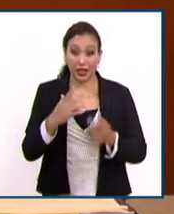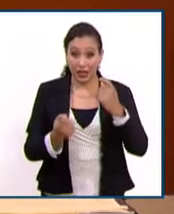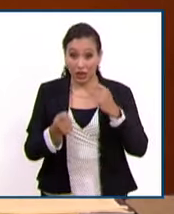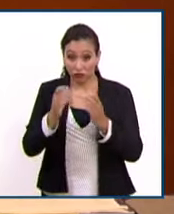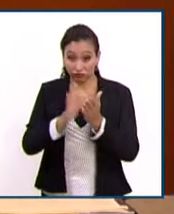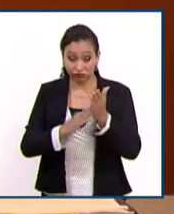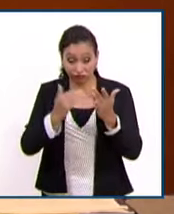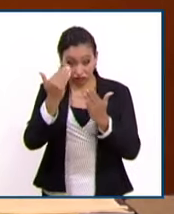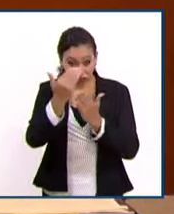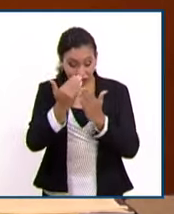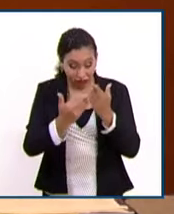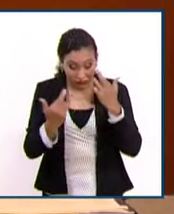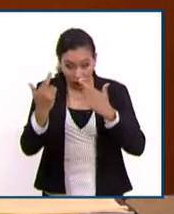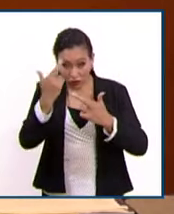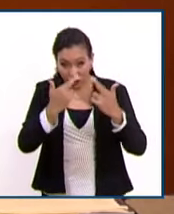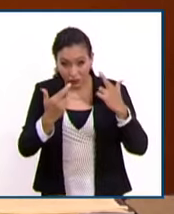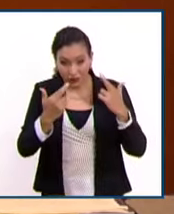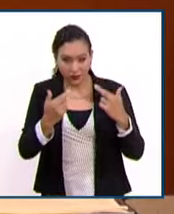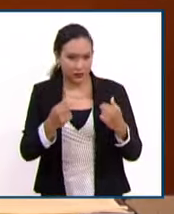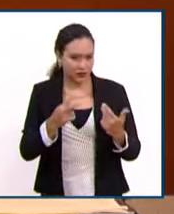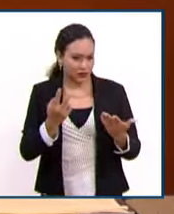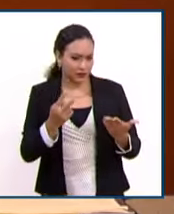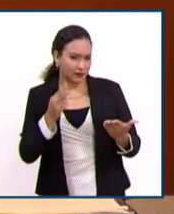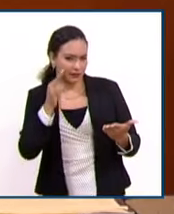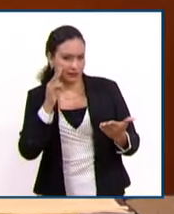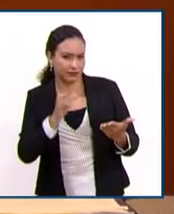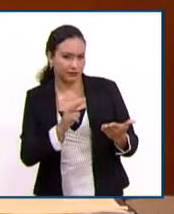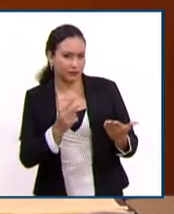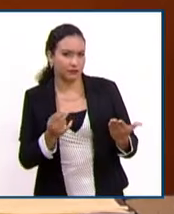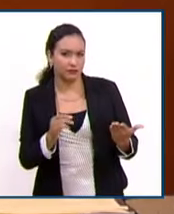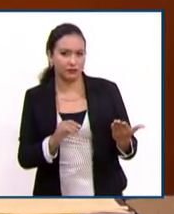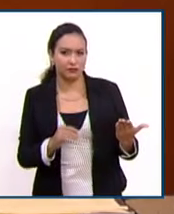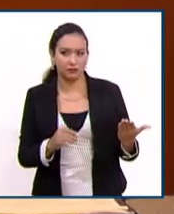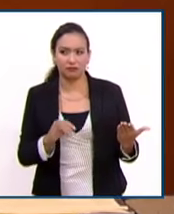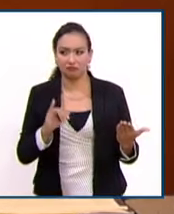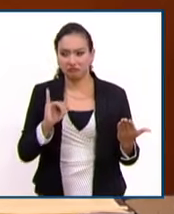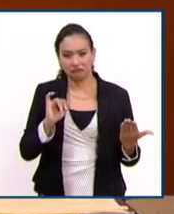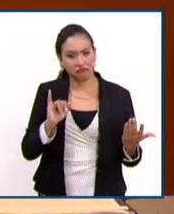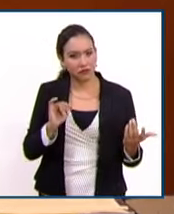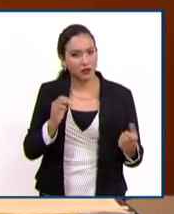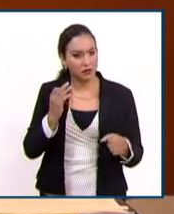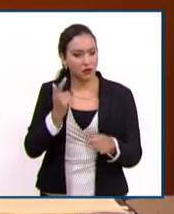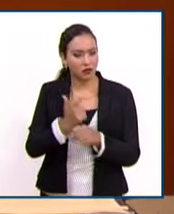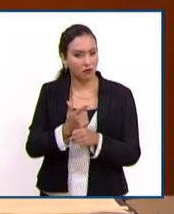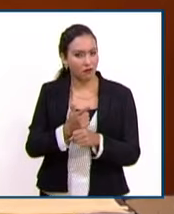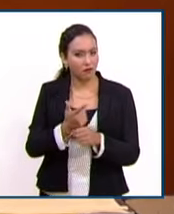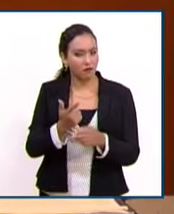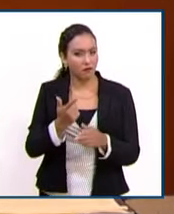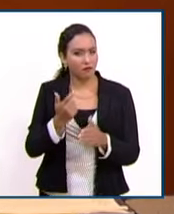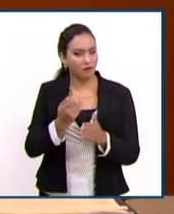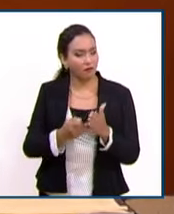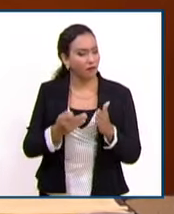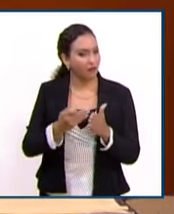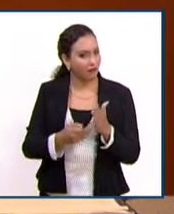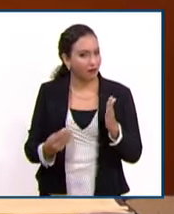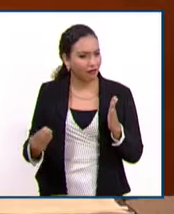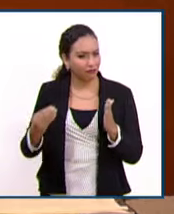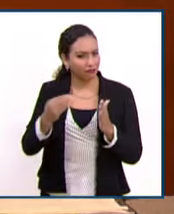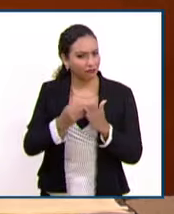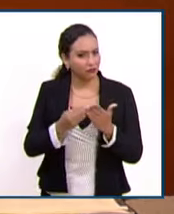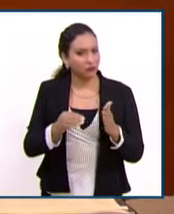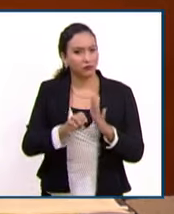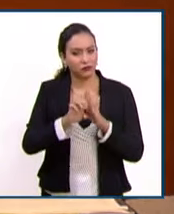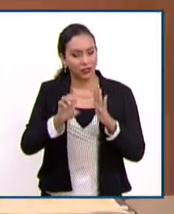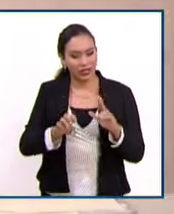mi punto de vista, pues que son muy, muy notorios, como el Plan B en